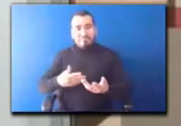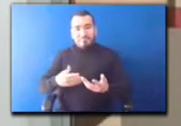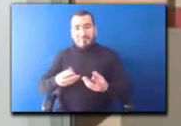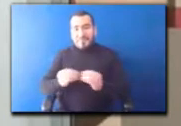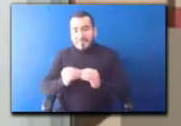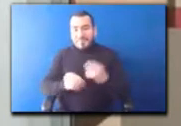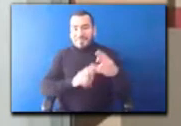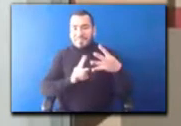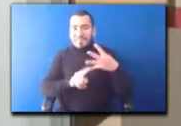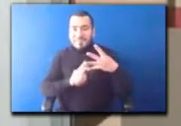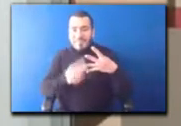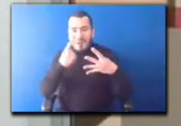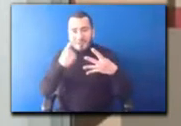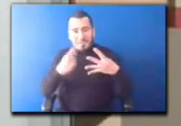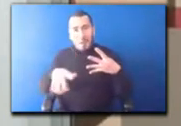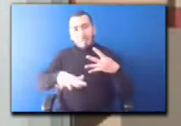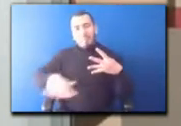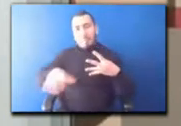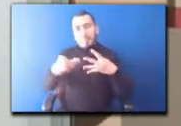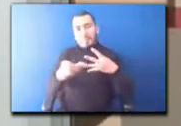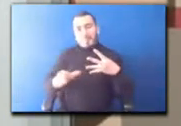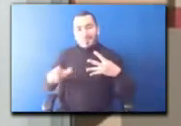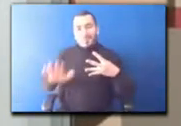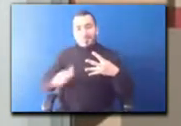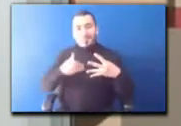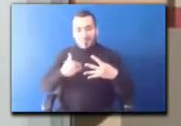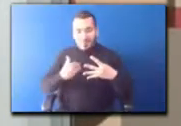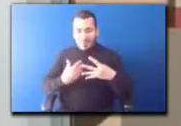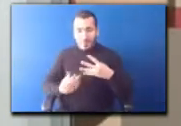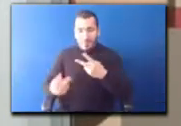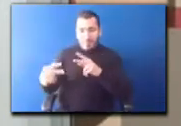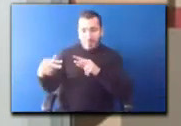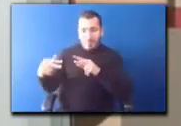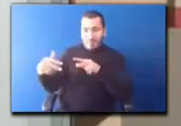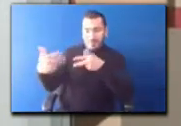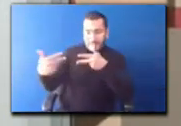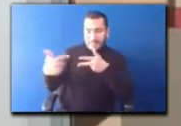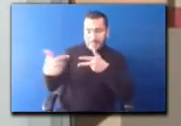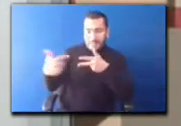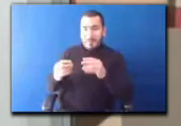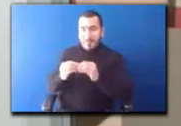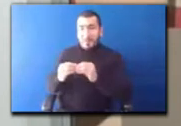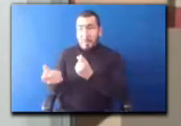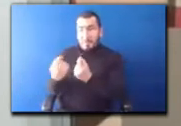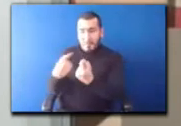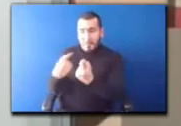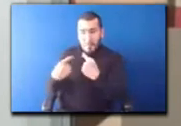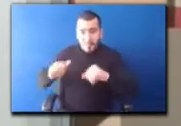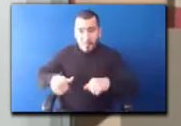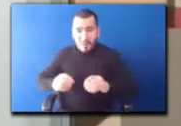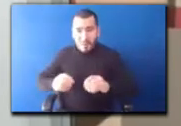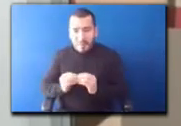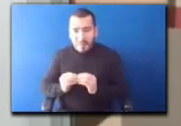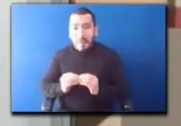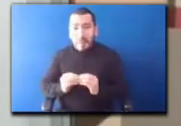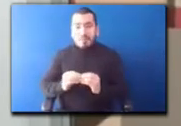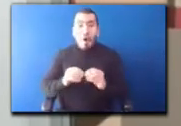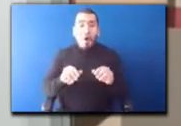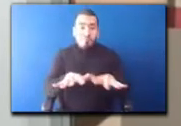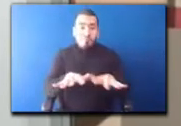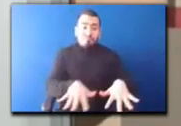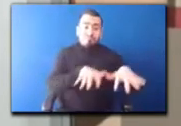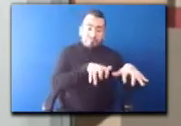que nos acompaña en el auditorio o que sigue nuestra transmisión en línea. Aquellas preguntas que por motivos de tiempo no puedan